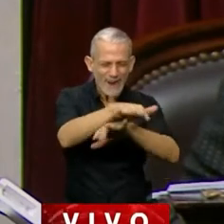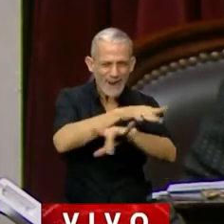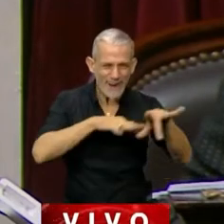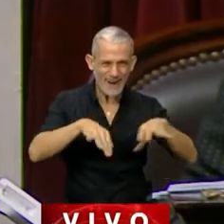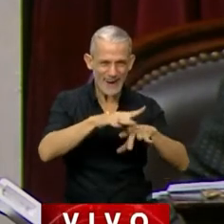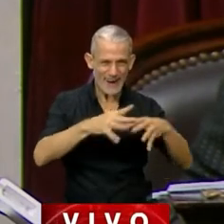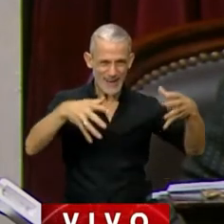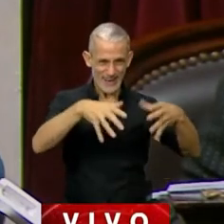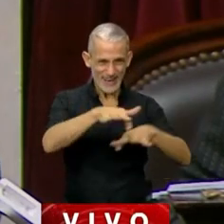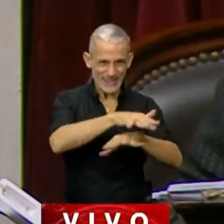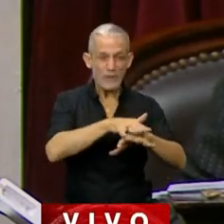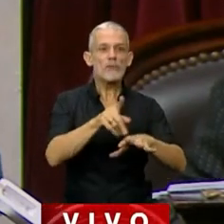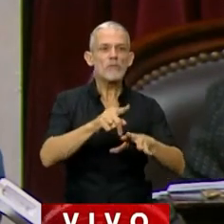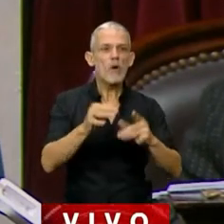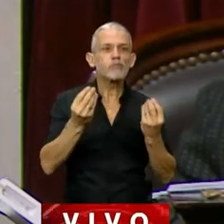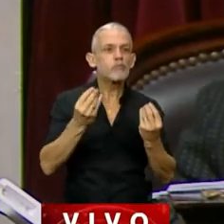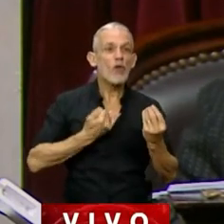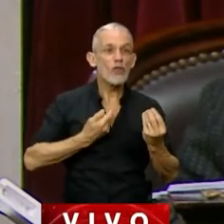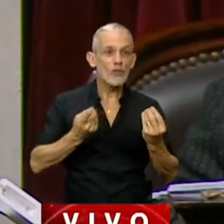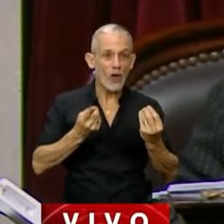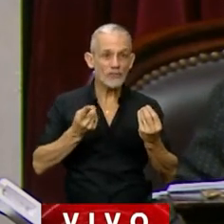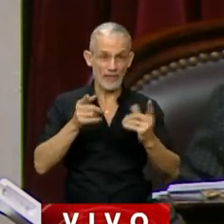digamos, que circulan